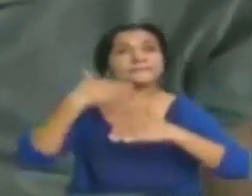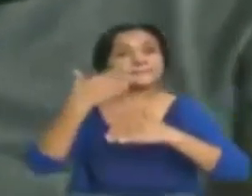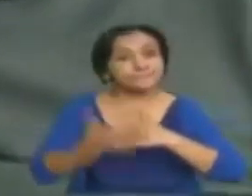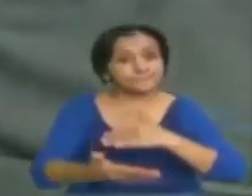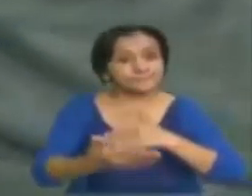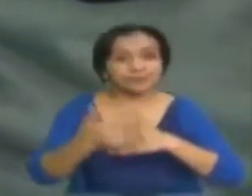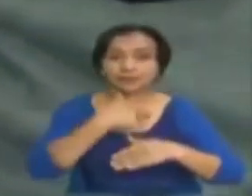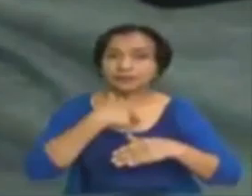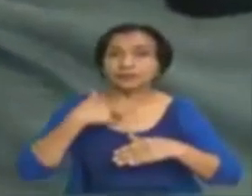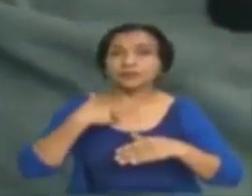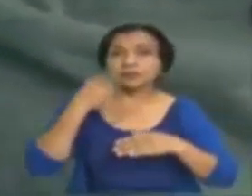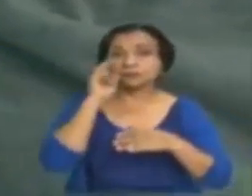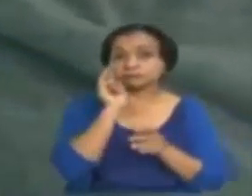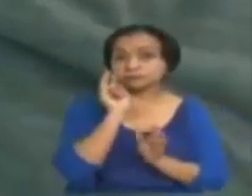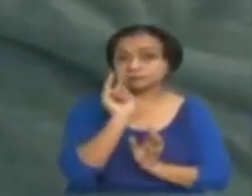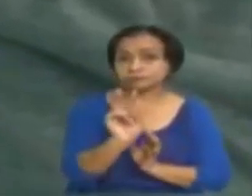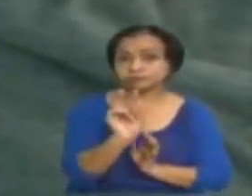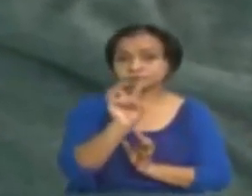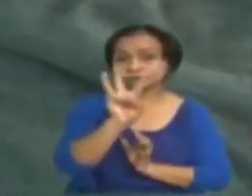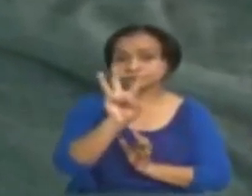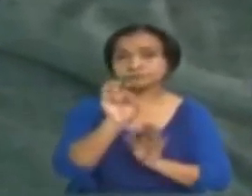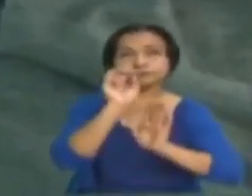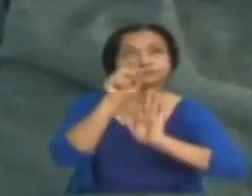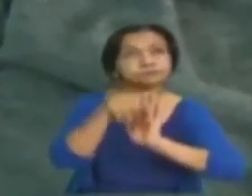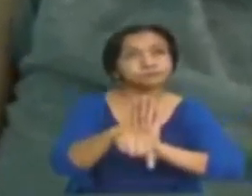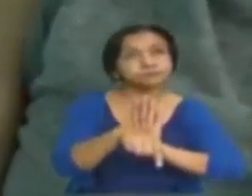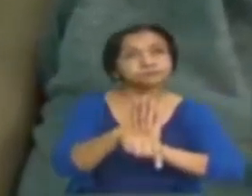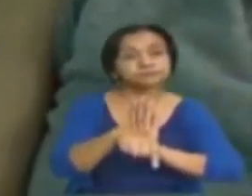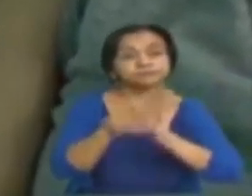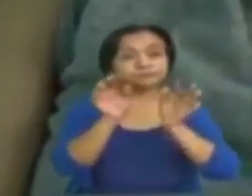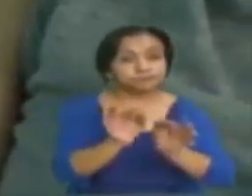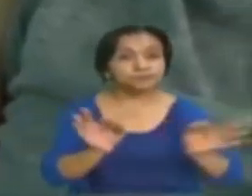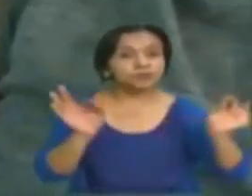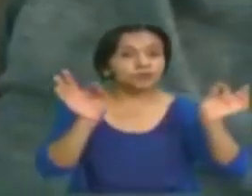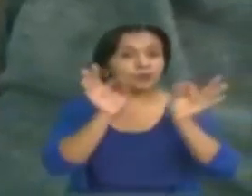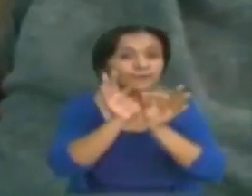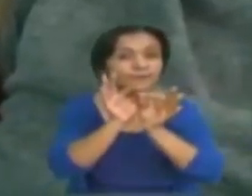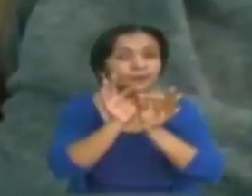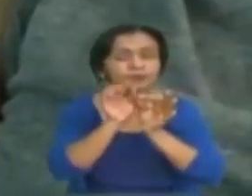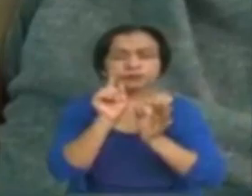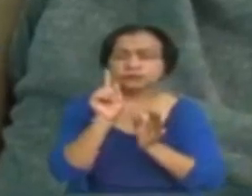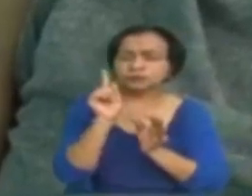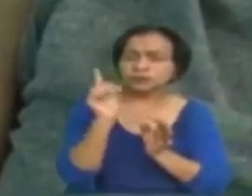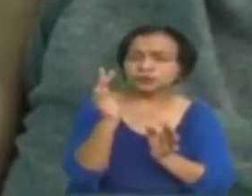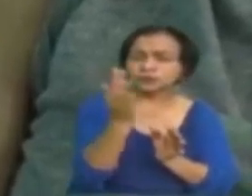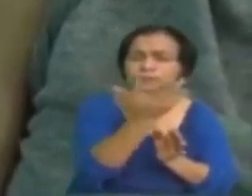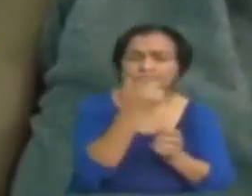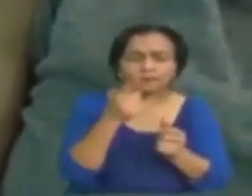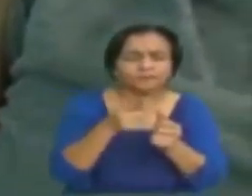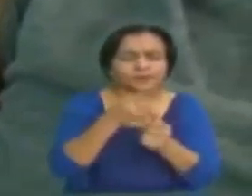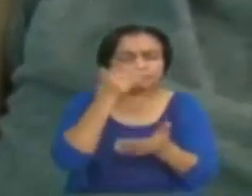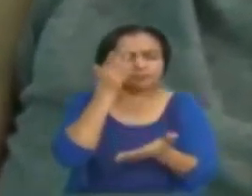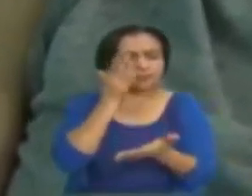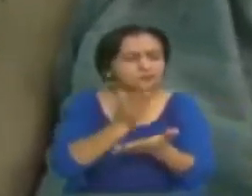de forma simultánea contra la influenza que va dirigida a personas mayores de 50 años y crónicas como